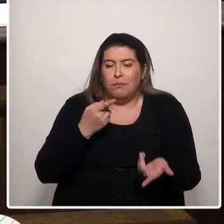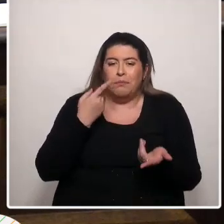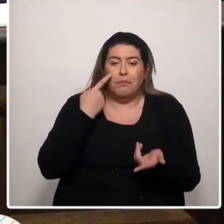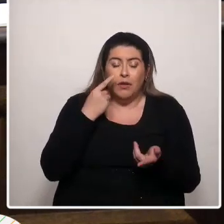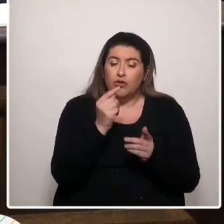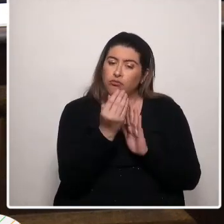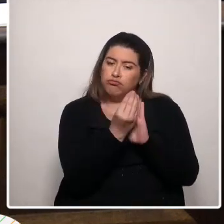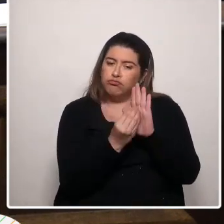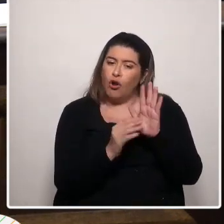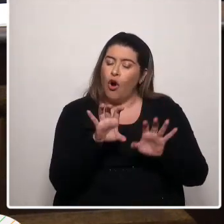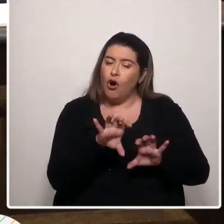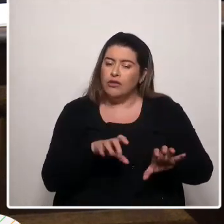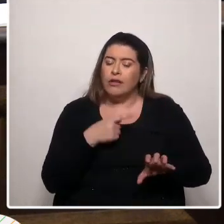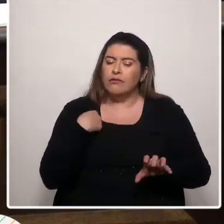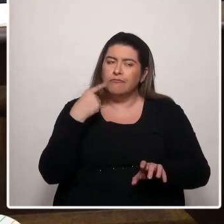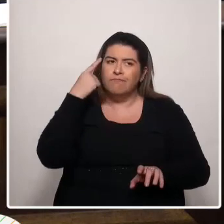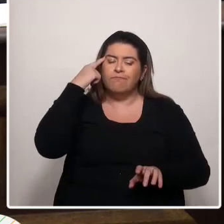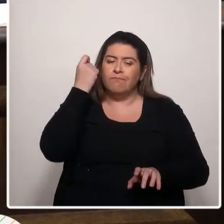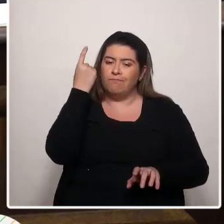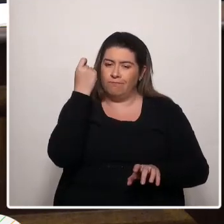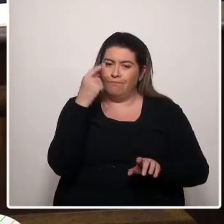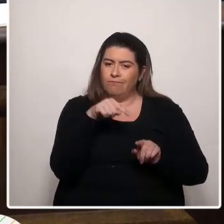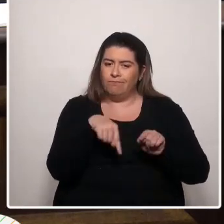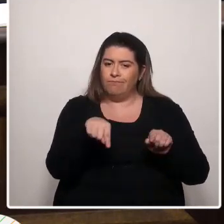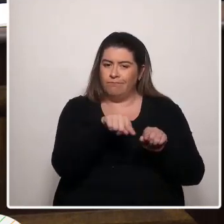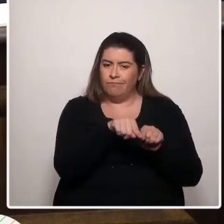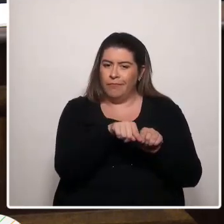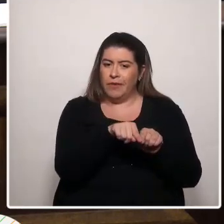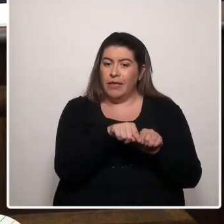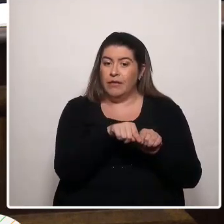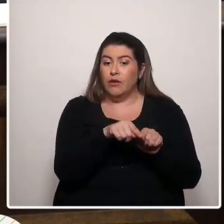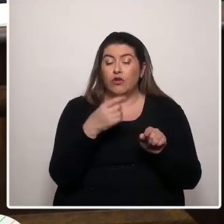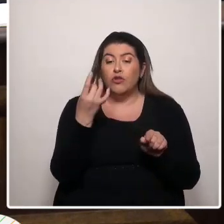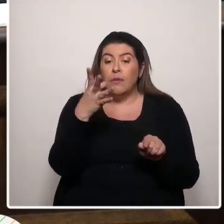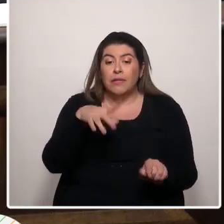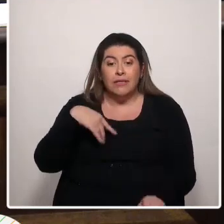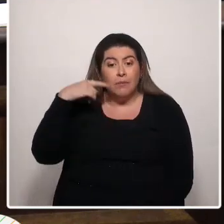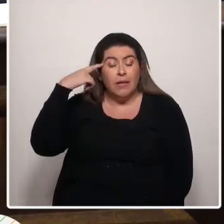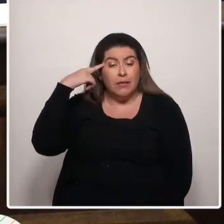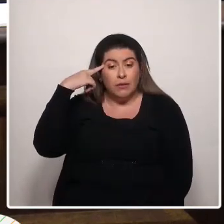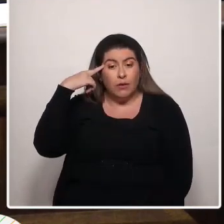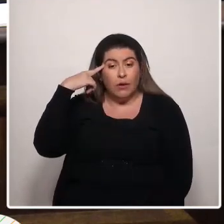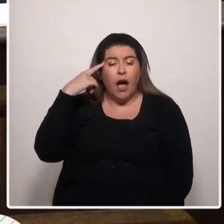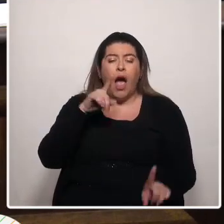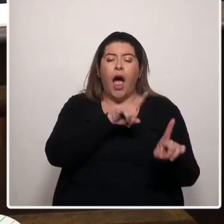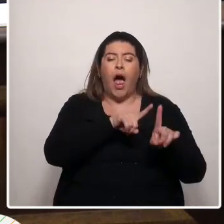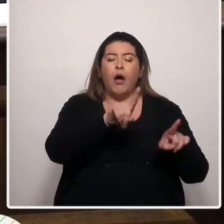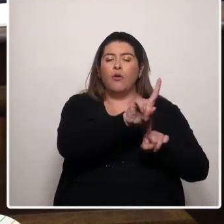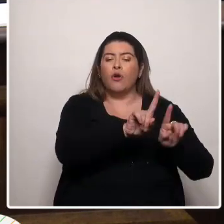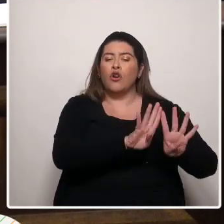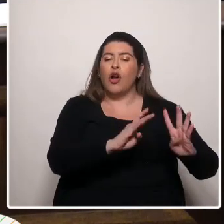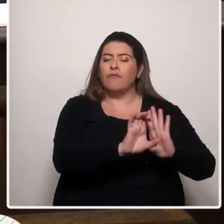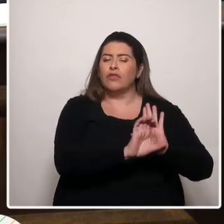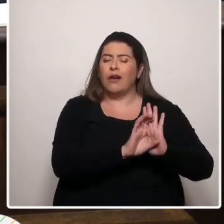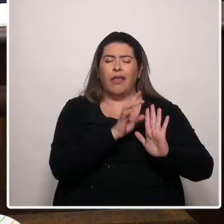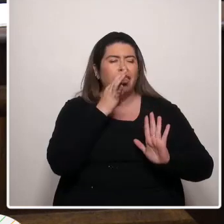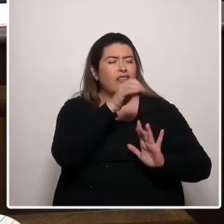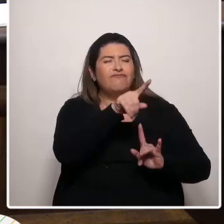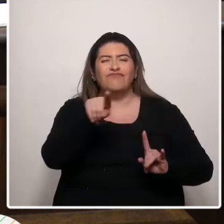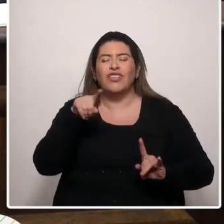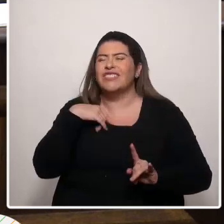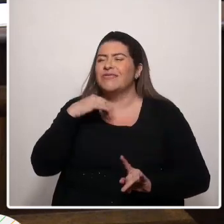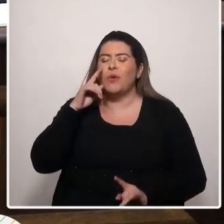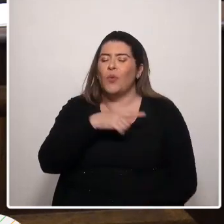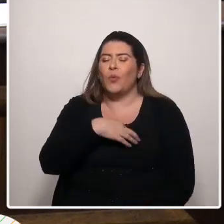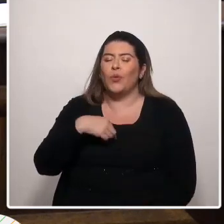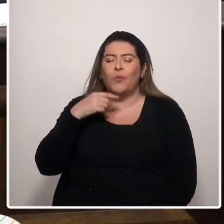elementos que tenemos que tomar en cuenta y también no solamente lo que se pensó, que por acá acá una convencional constituyente, no recuerdo bien el nombre,